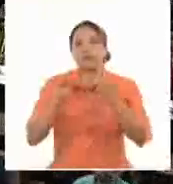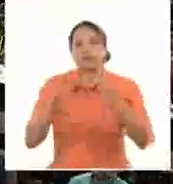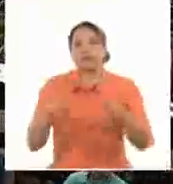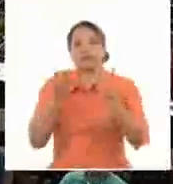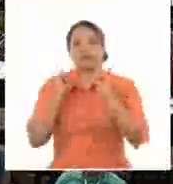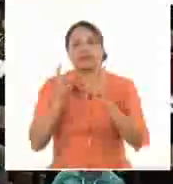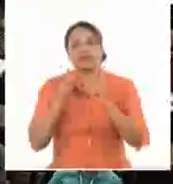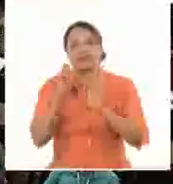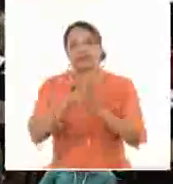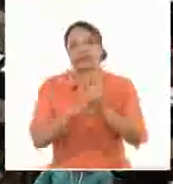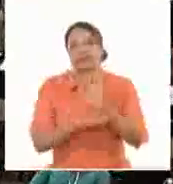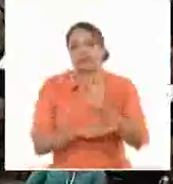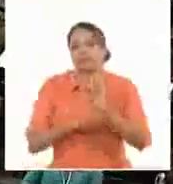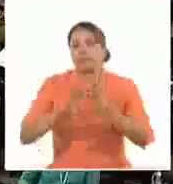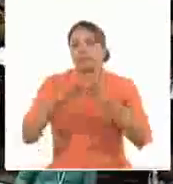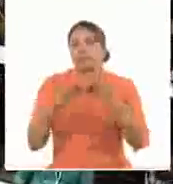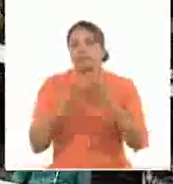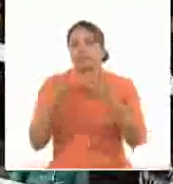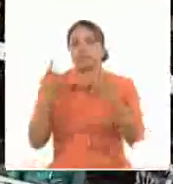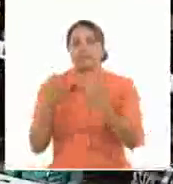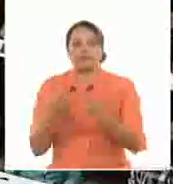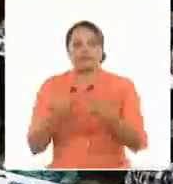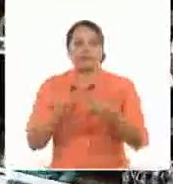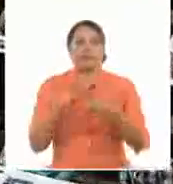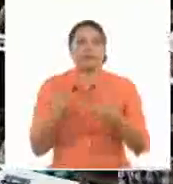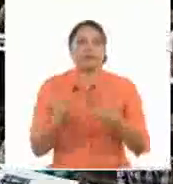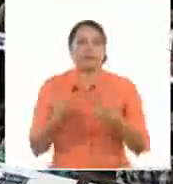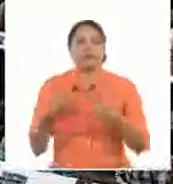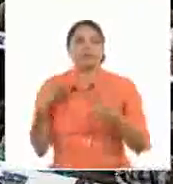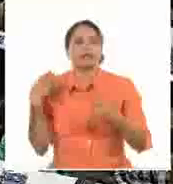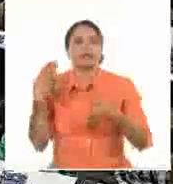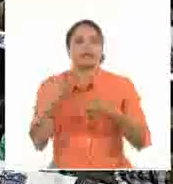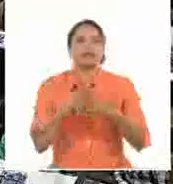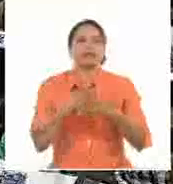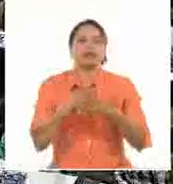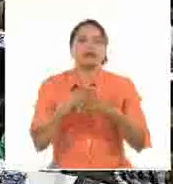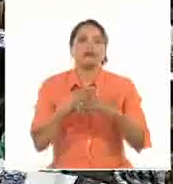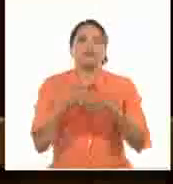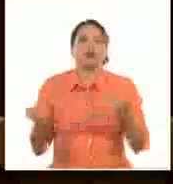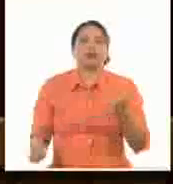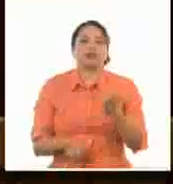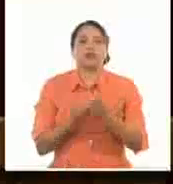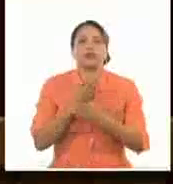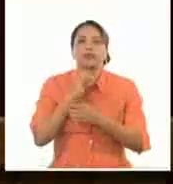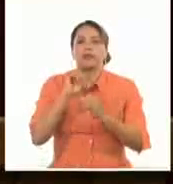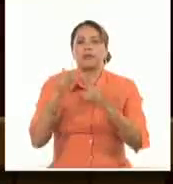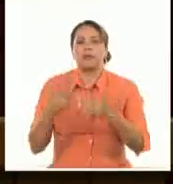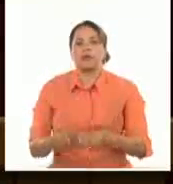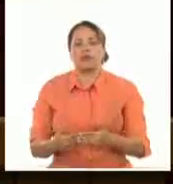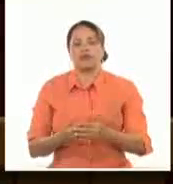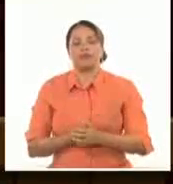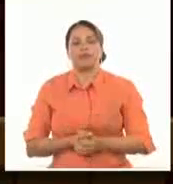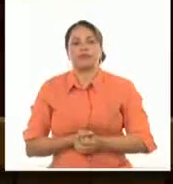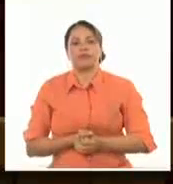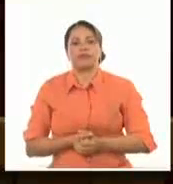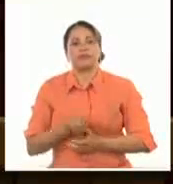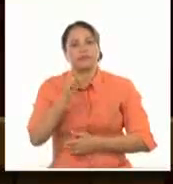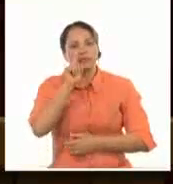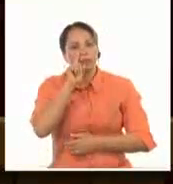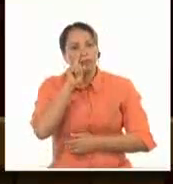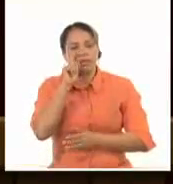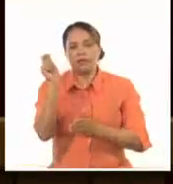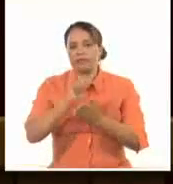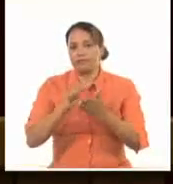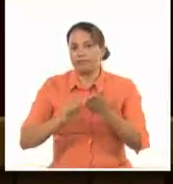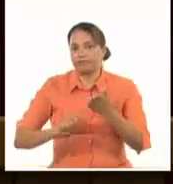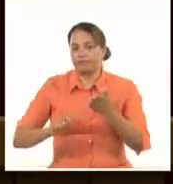medidas o acciones necesarias para irrumpir o fabricar moral. Fin de la cita de Elier